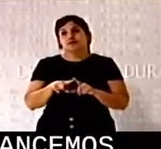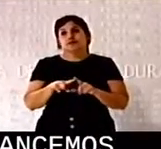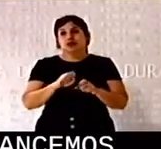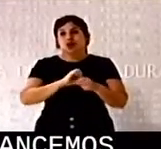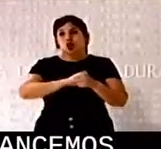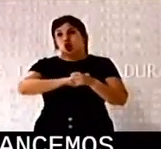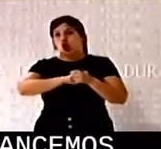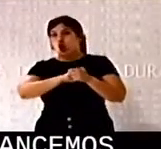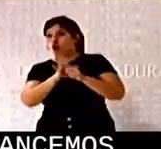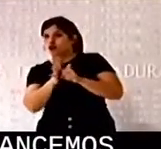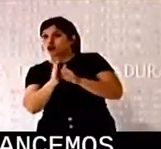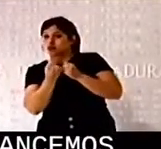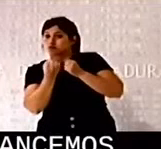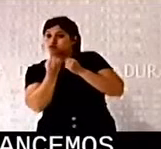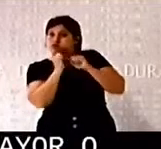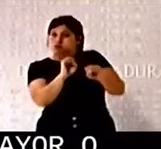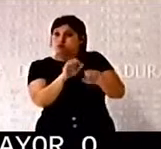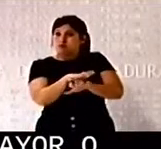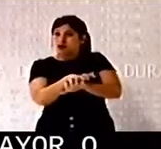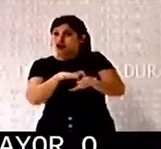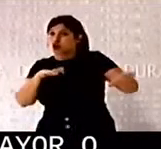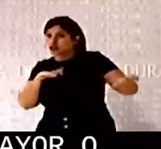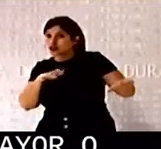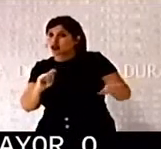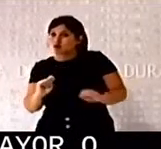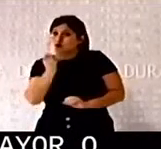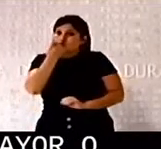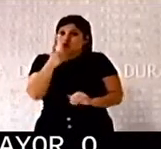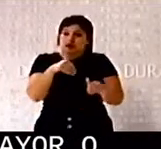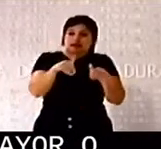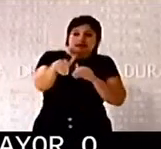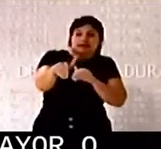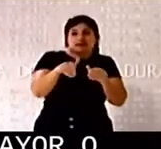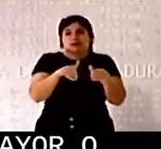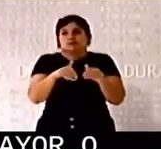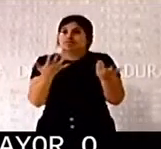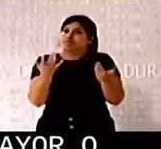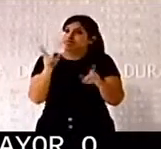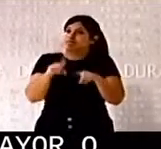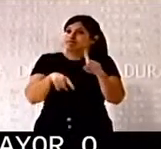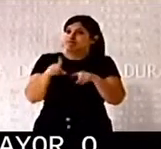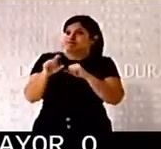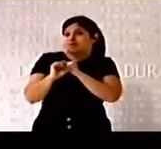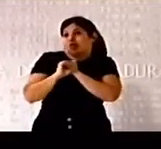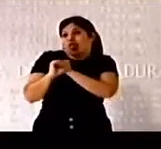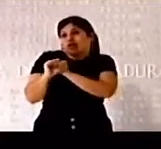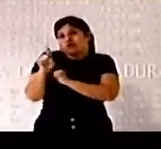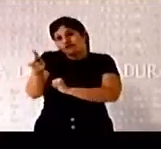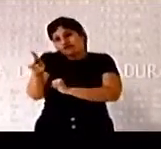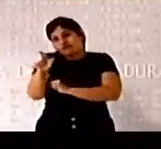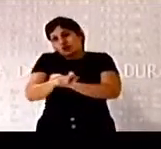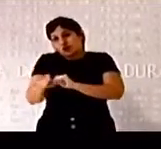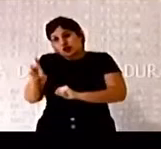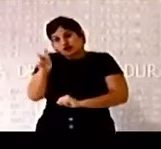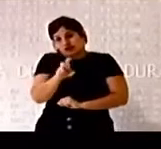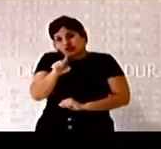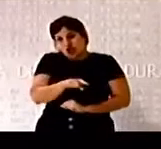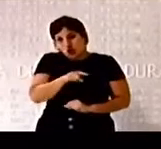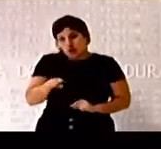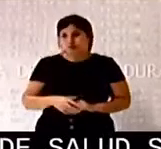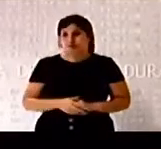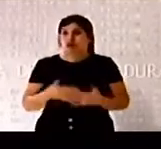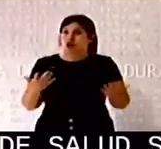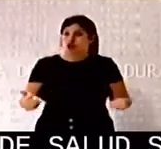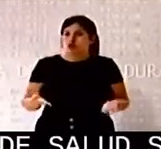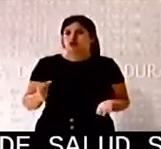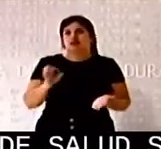un grado de inmunidad mayor o menor, ¿no? Entonces, por favor, pido responsabilidad. El Servicio Extremeño de Salud se